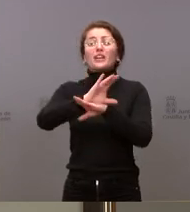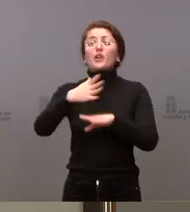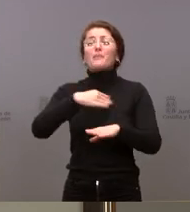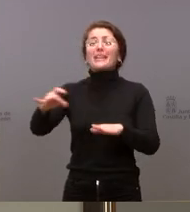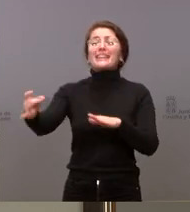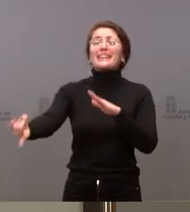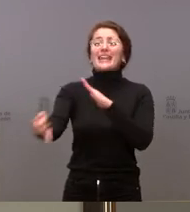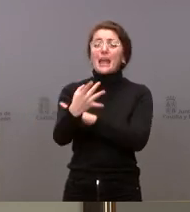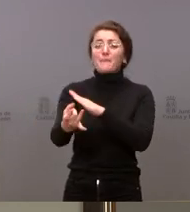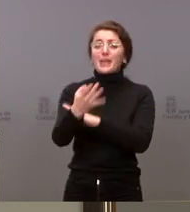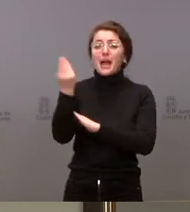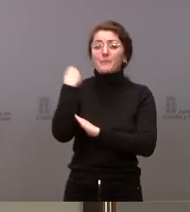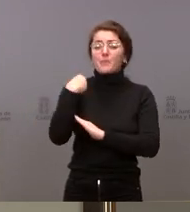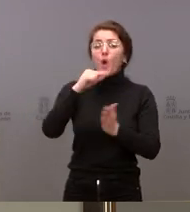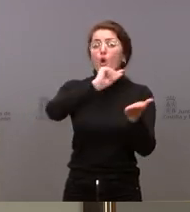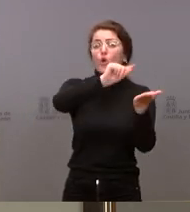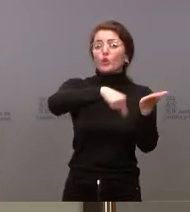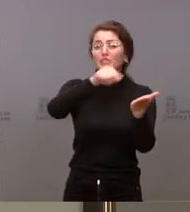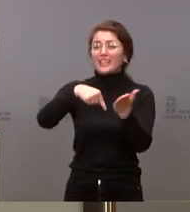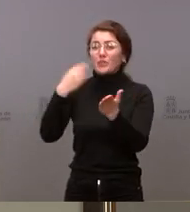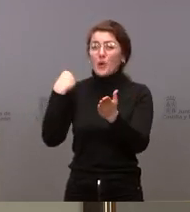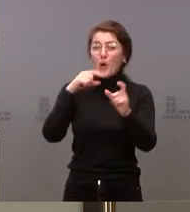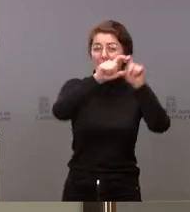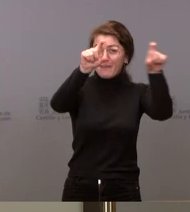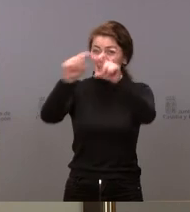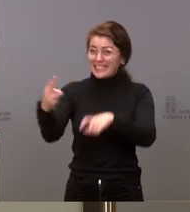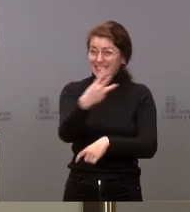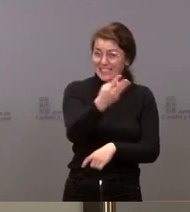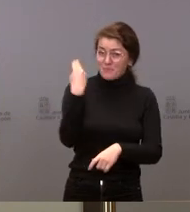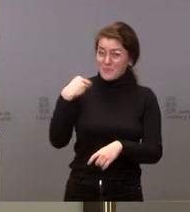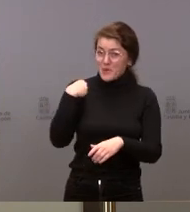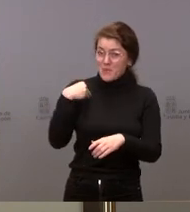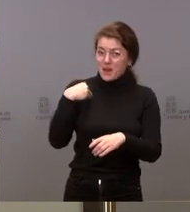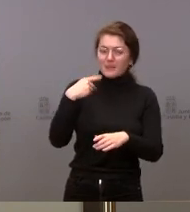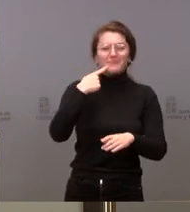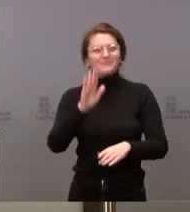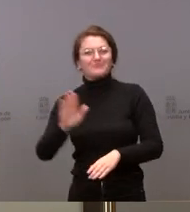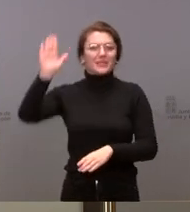los tests de antígenos los contratos de las empresas estoy aquí otra vez